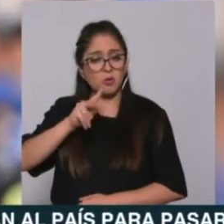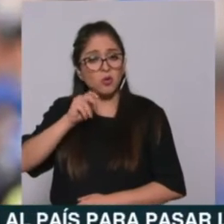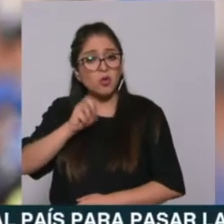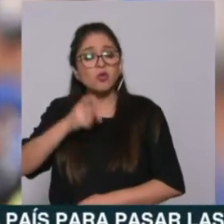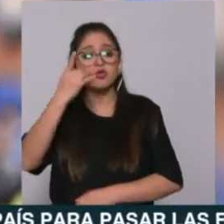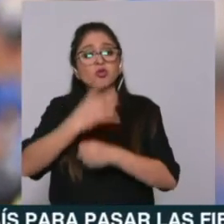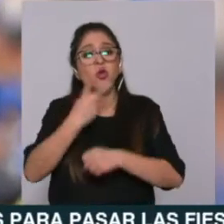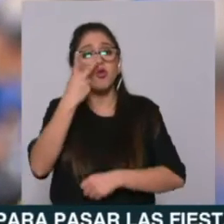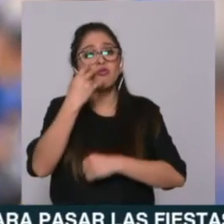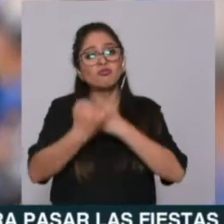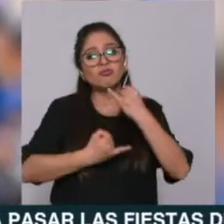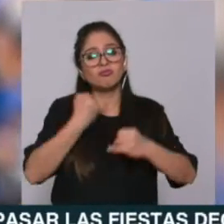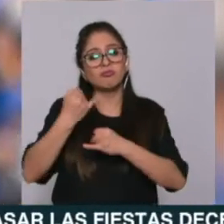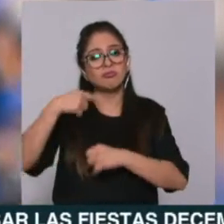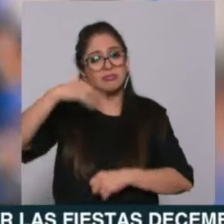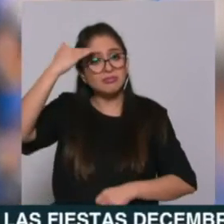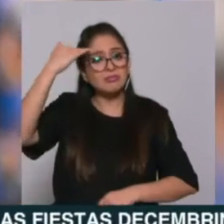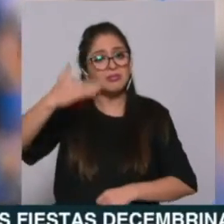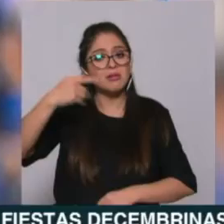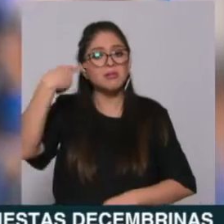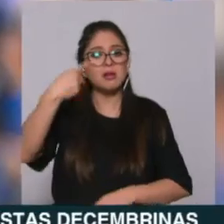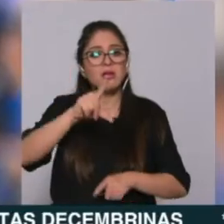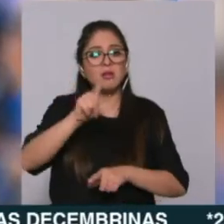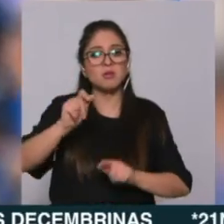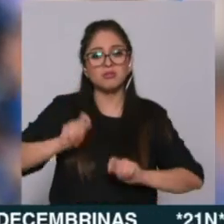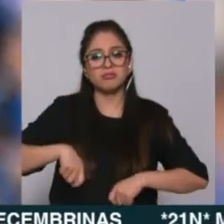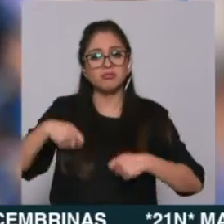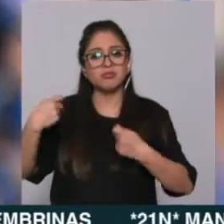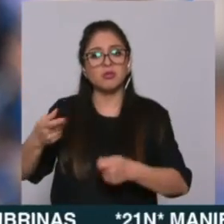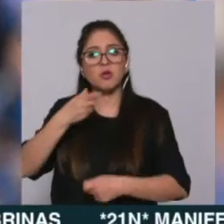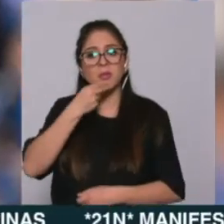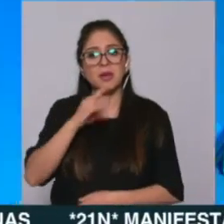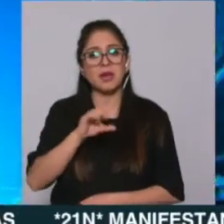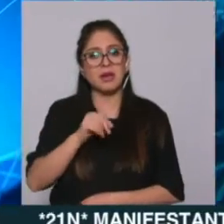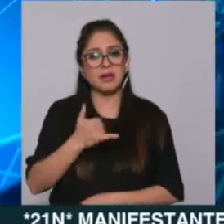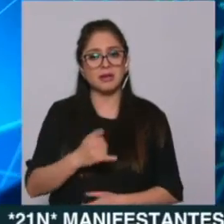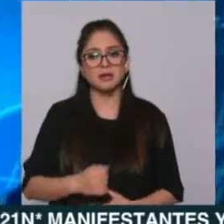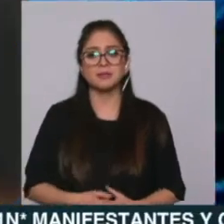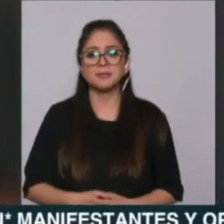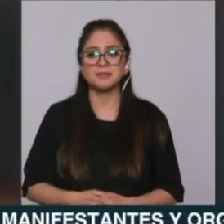2 primeros partidos de la temporada para luego ceder su lugar al quarterback Kyle Allen.